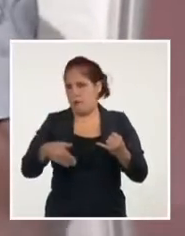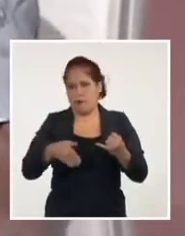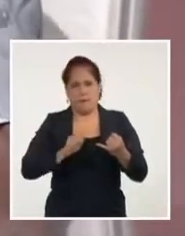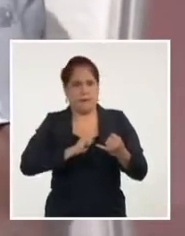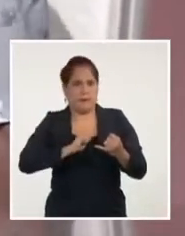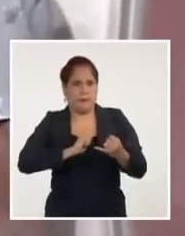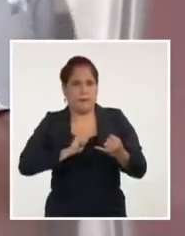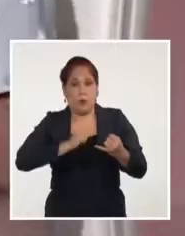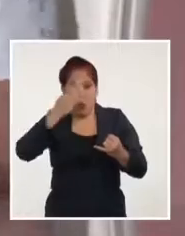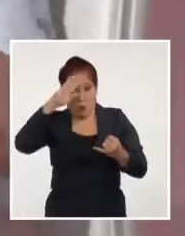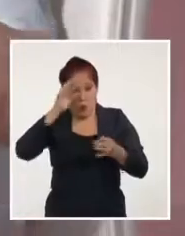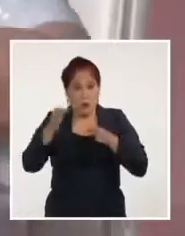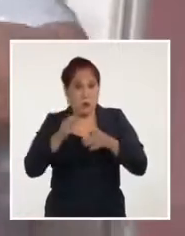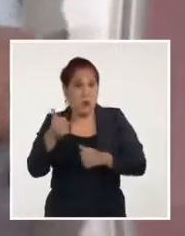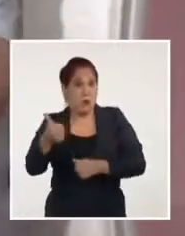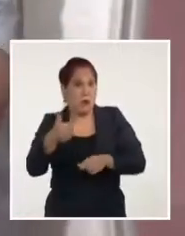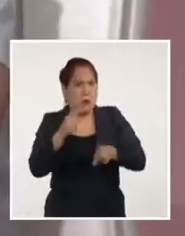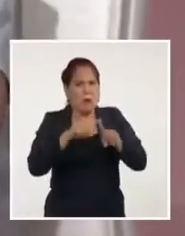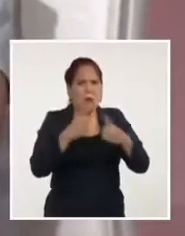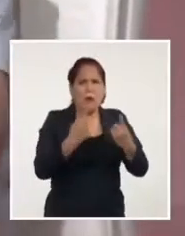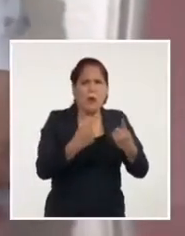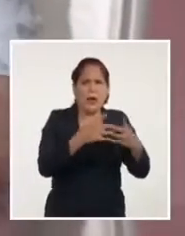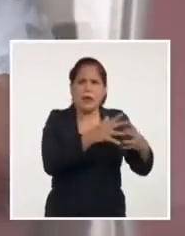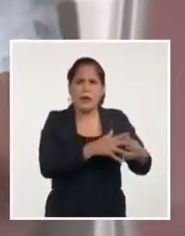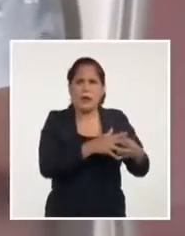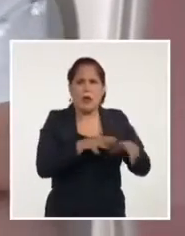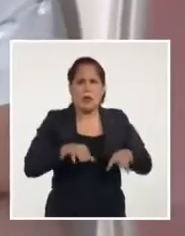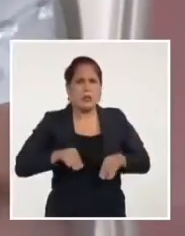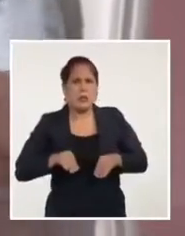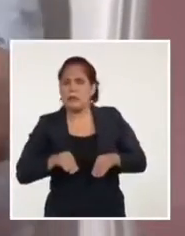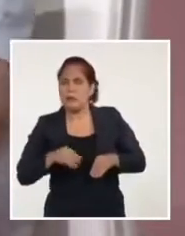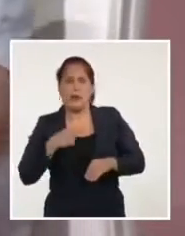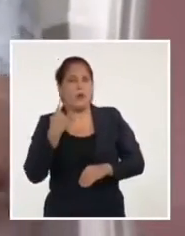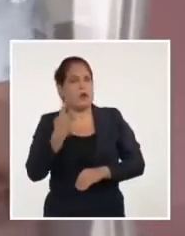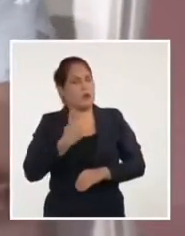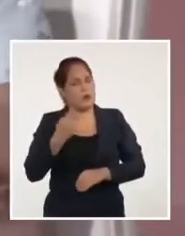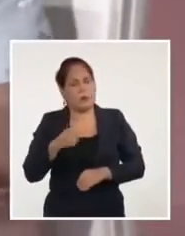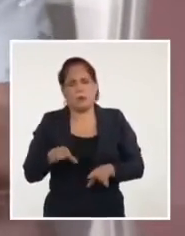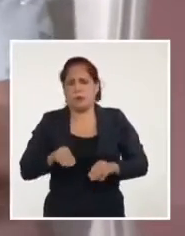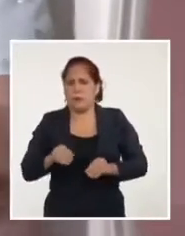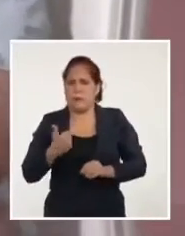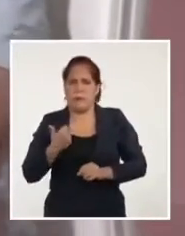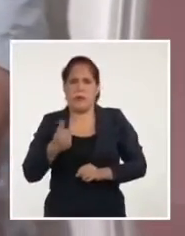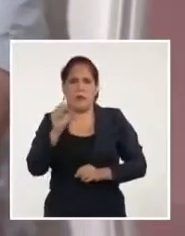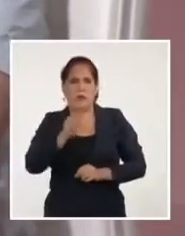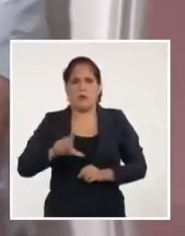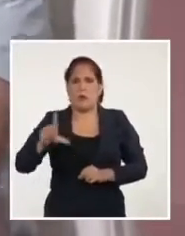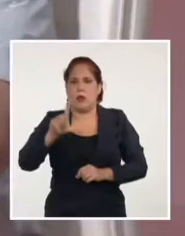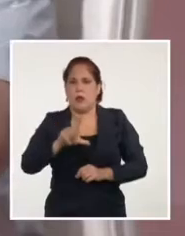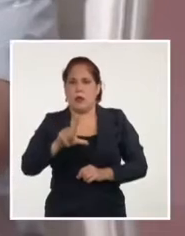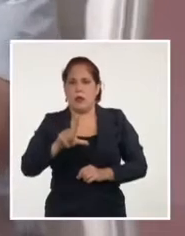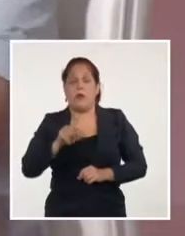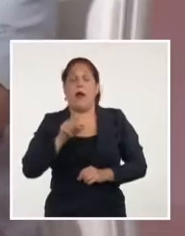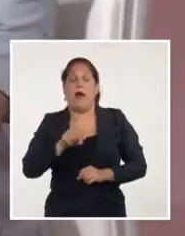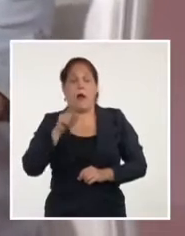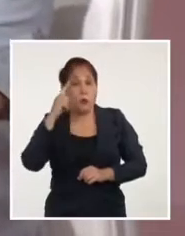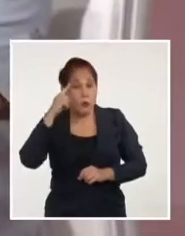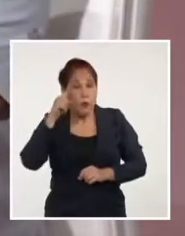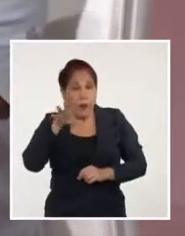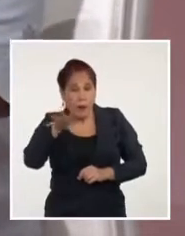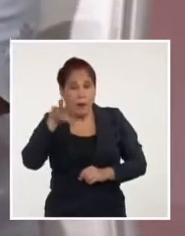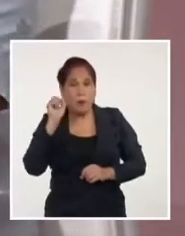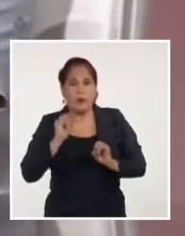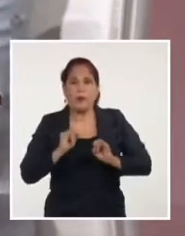Cuba le sigue funcionando. Bueno, pues tenemos que seguir suscribiendo que es un régimen fallido. ¿Y cómo lo vamos a buscar? Entonces, cuando usted se da cuenta, son